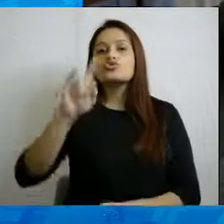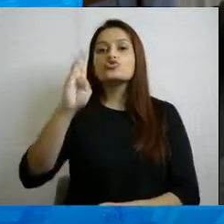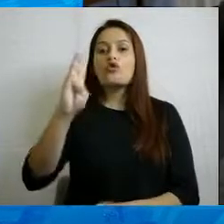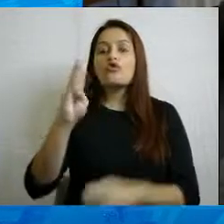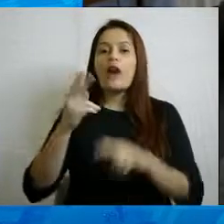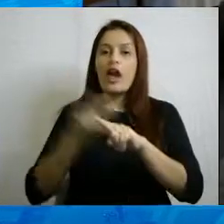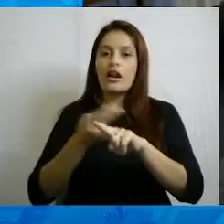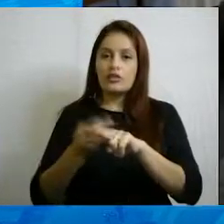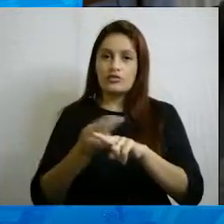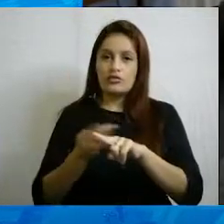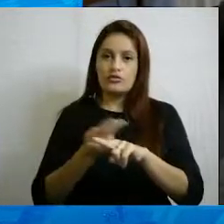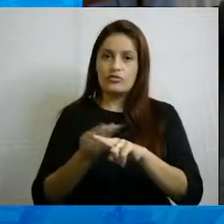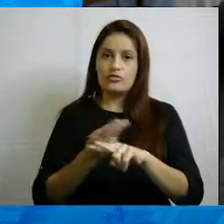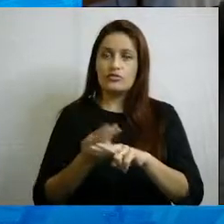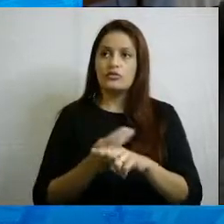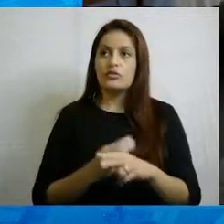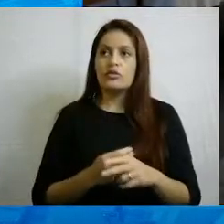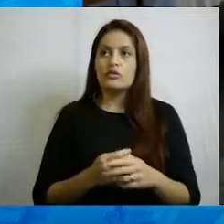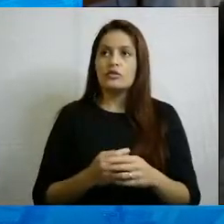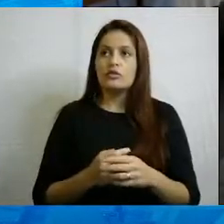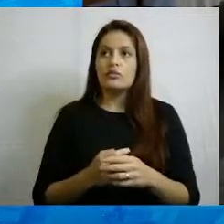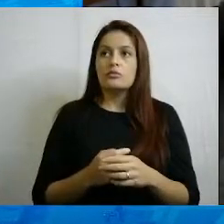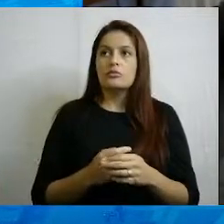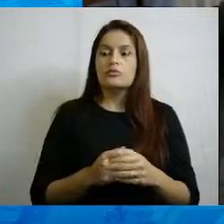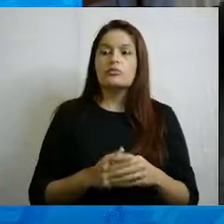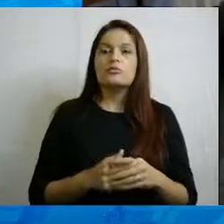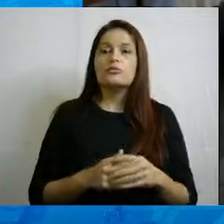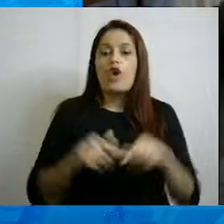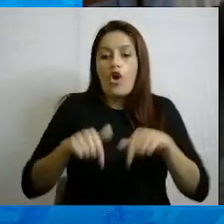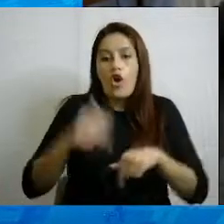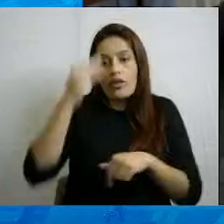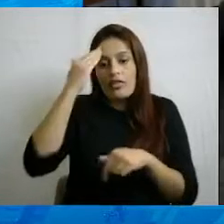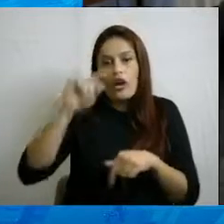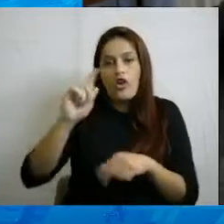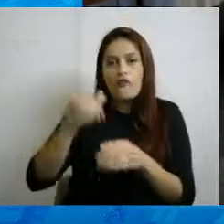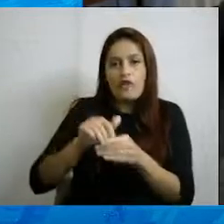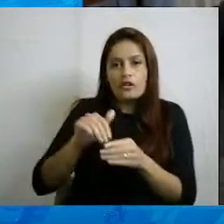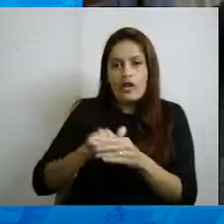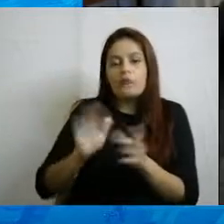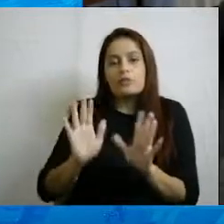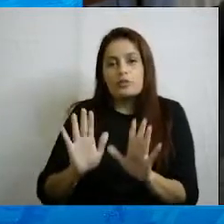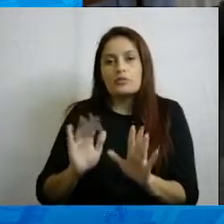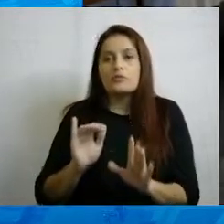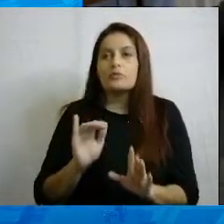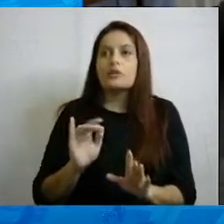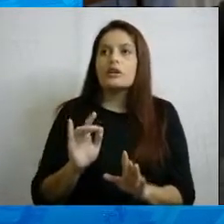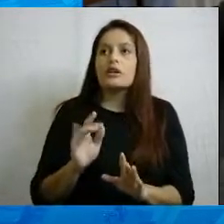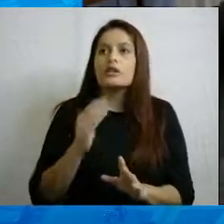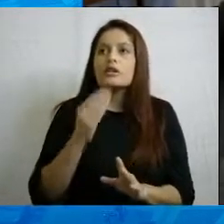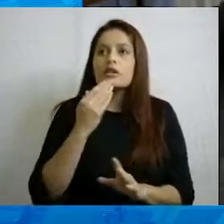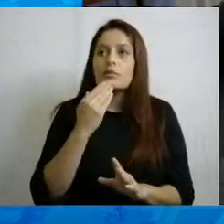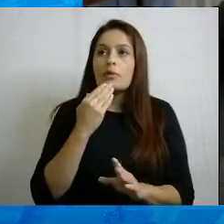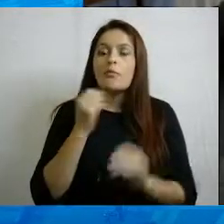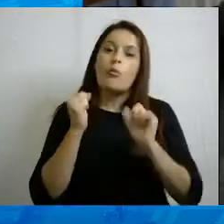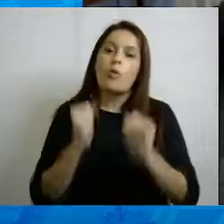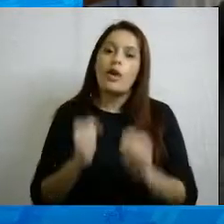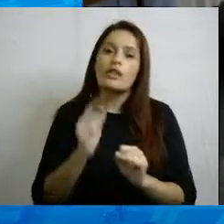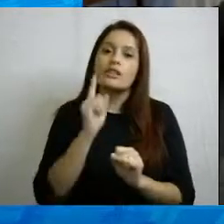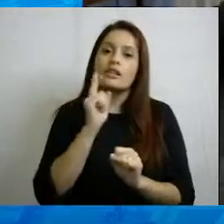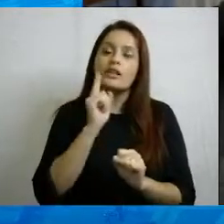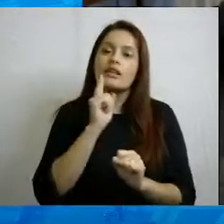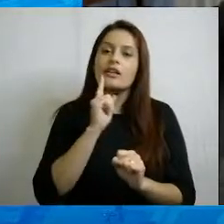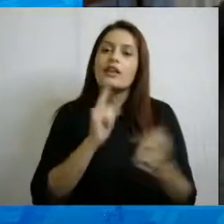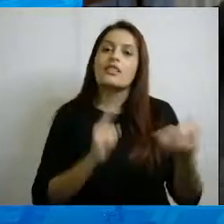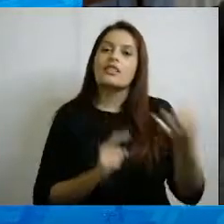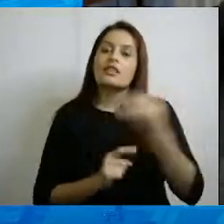de... Hoy día no lo vamos a votar, pero va a llegar en un momento que va a existir la votación. Y ante esos antecedentes, poder tener un